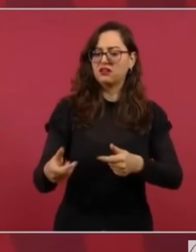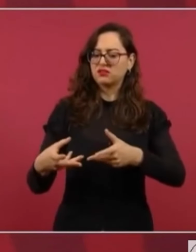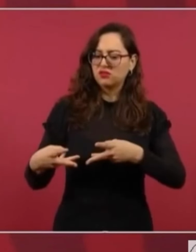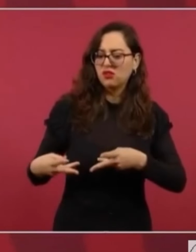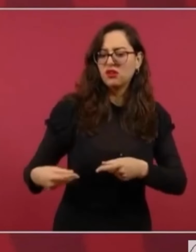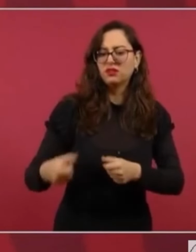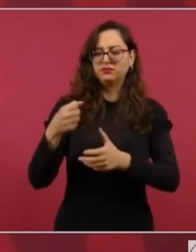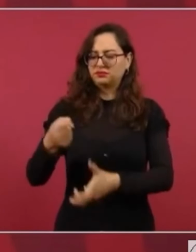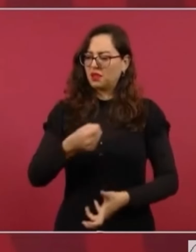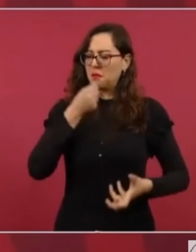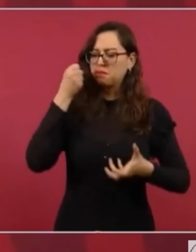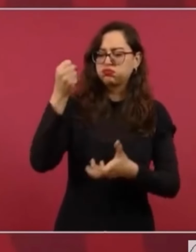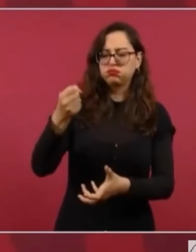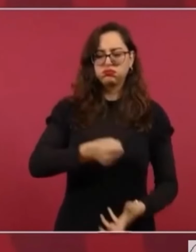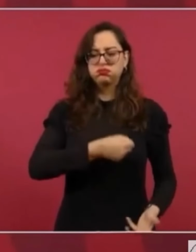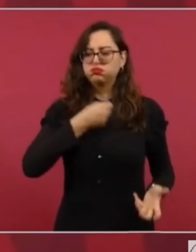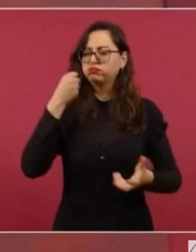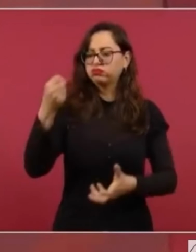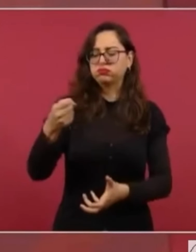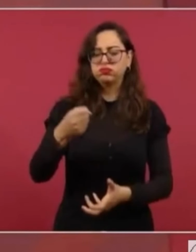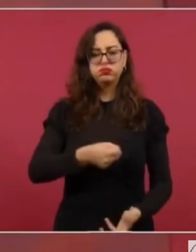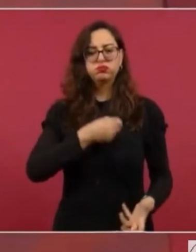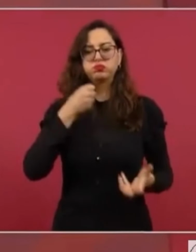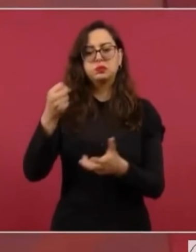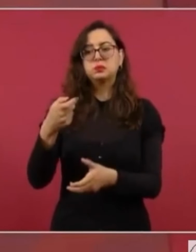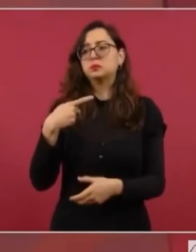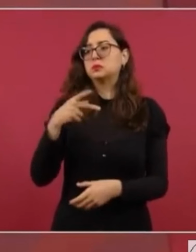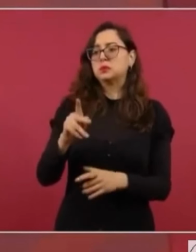onerosos, costosísimos,